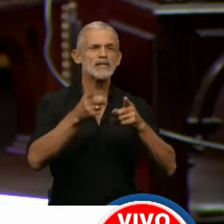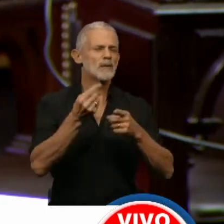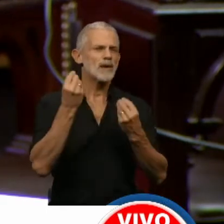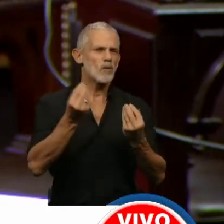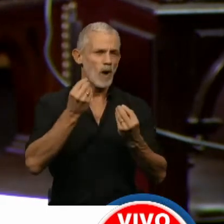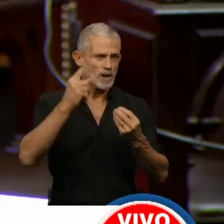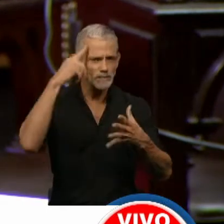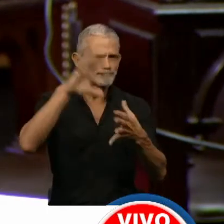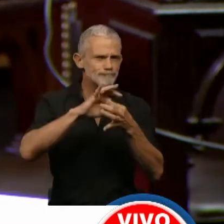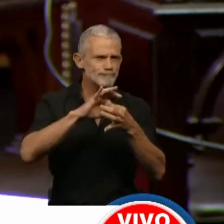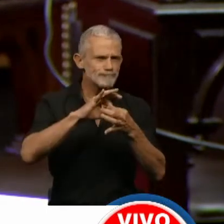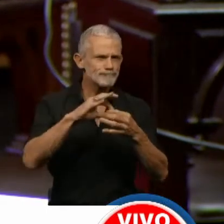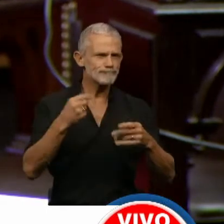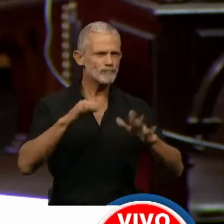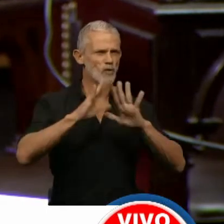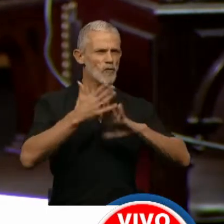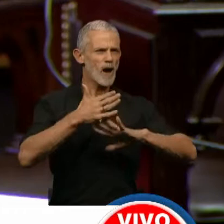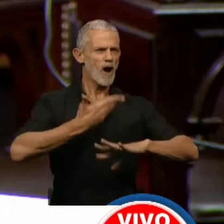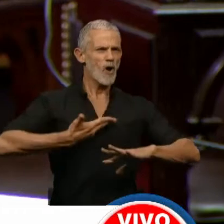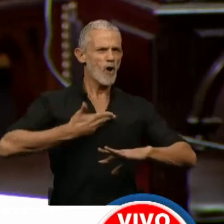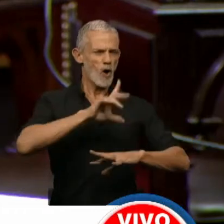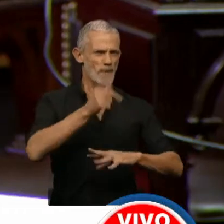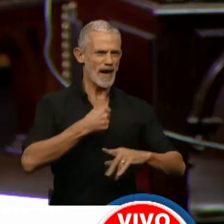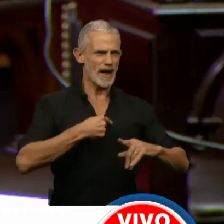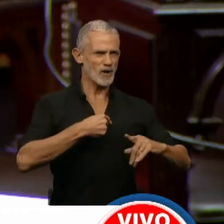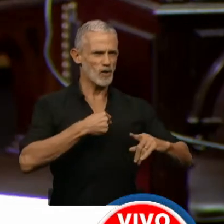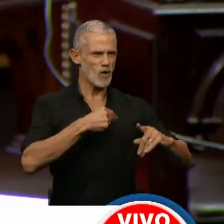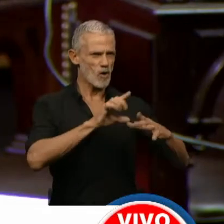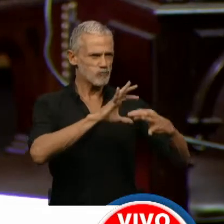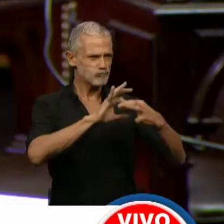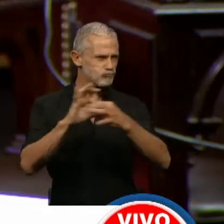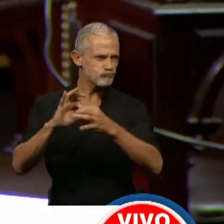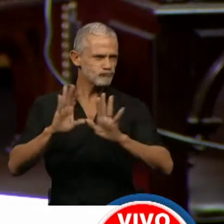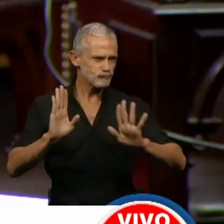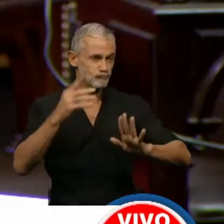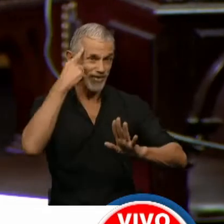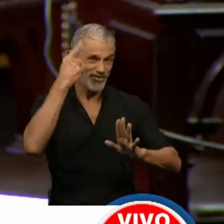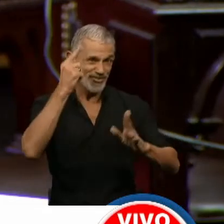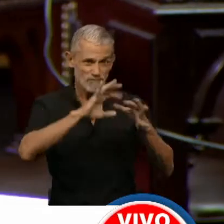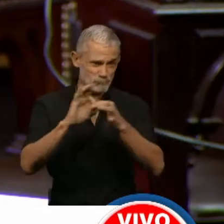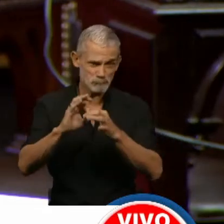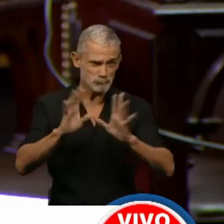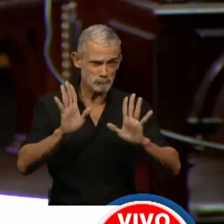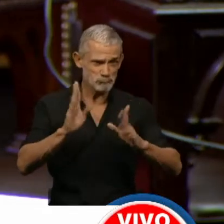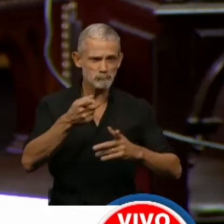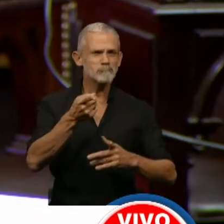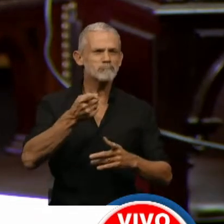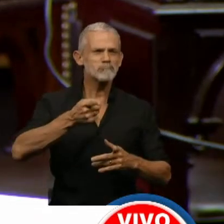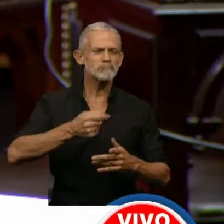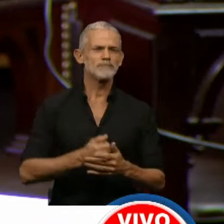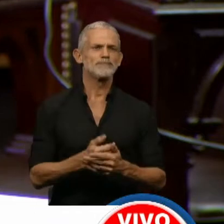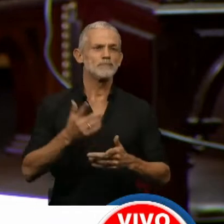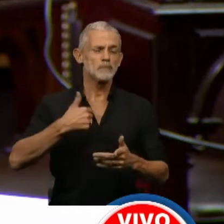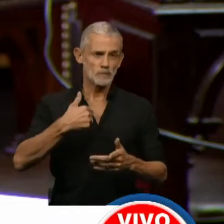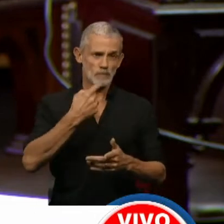cosas una coherencia con nuestro lineamiento de gobierno. Una coherencia con nuestro lineamiento de gobierno porque justamente, y en esto